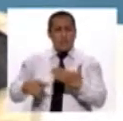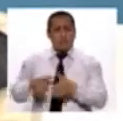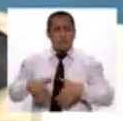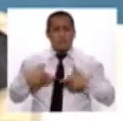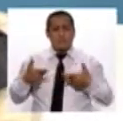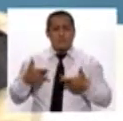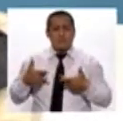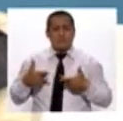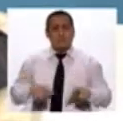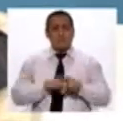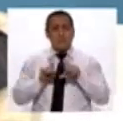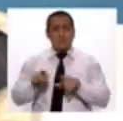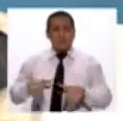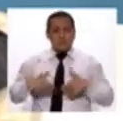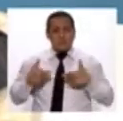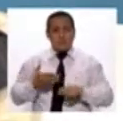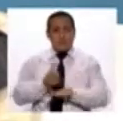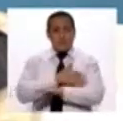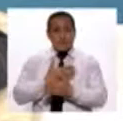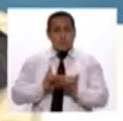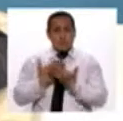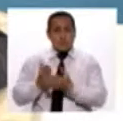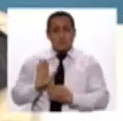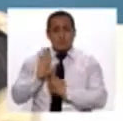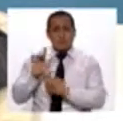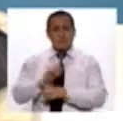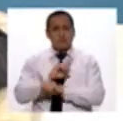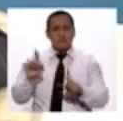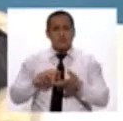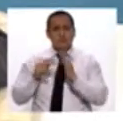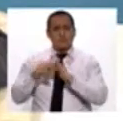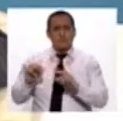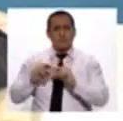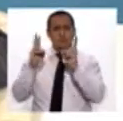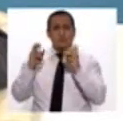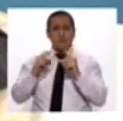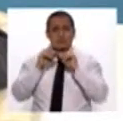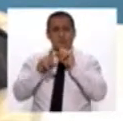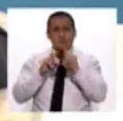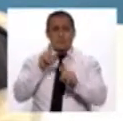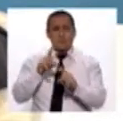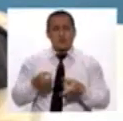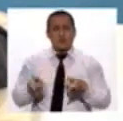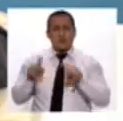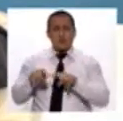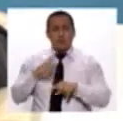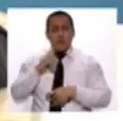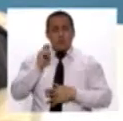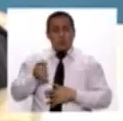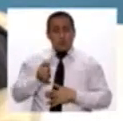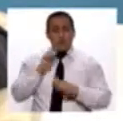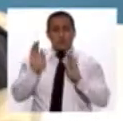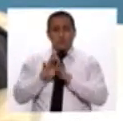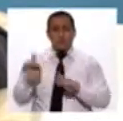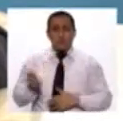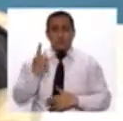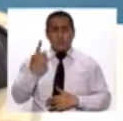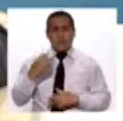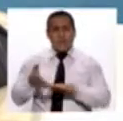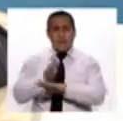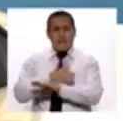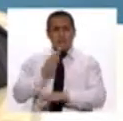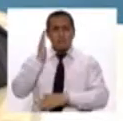posibilidad. Uno de los fundamentos que se ha utilizado es que no existe un sistema de consulta. Cuando un juez, por ejemplo, un juez de primera